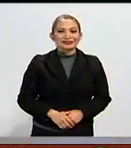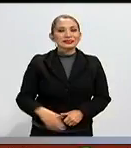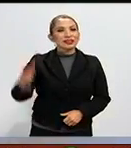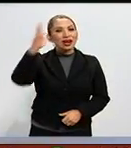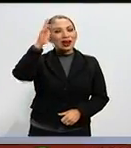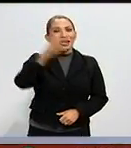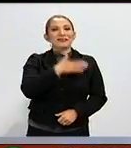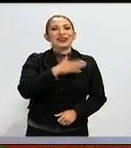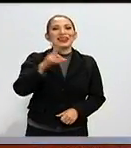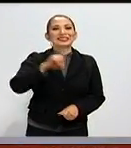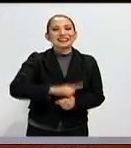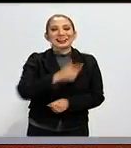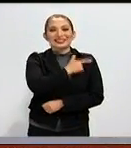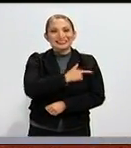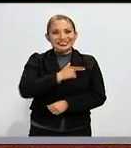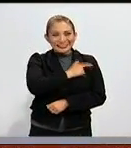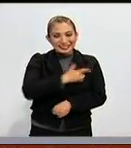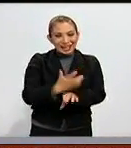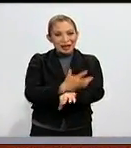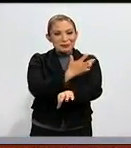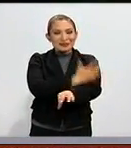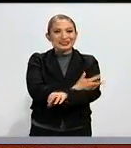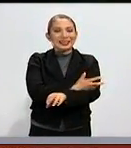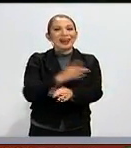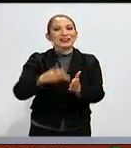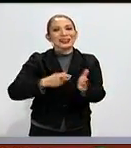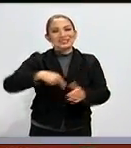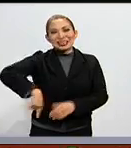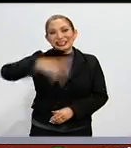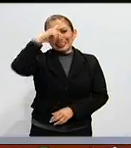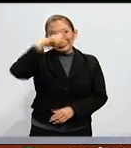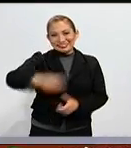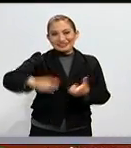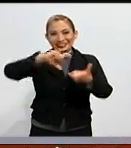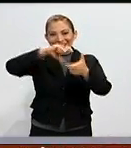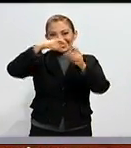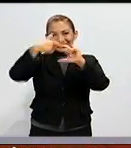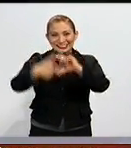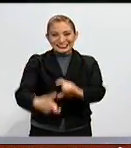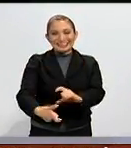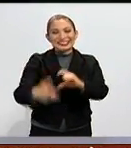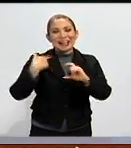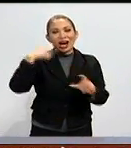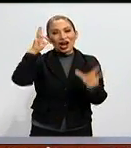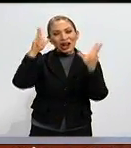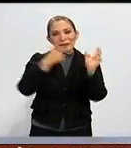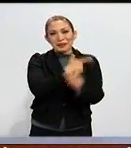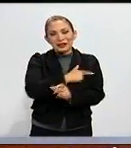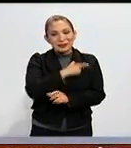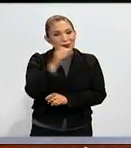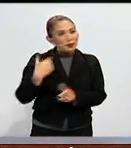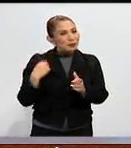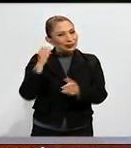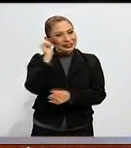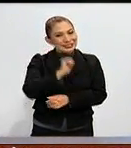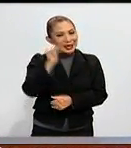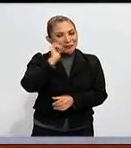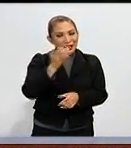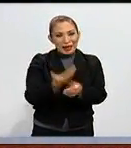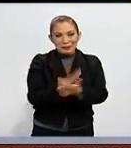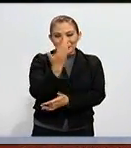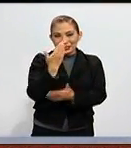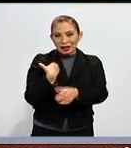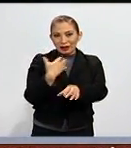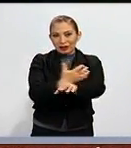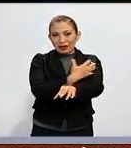¿Qué tal? Muy buenos días. Qué gusto que nos acompañe en una edición más de México al Día. Saludo con mucho gusto, como cada mañana, a